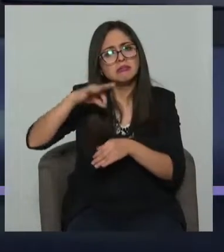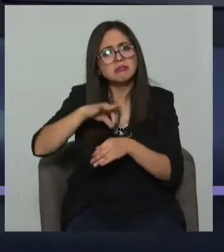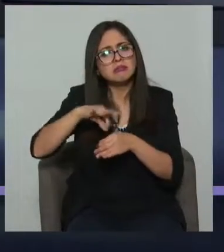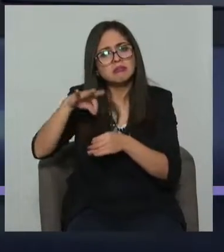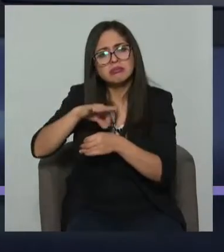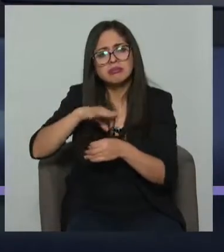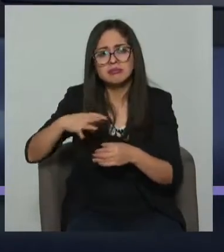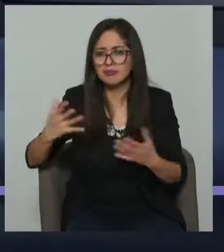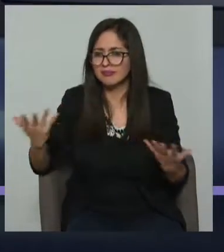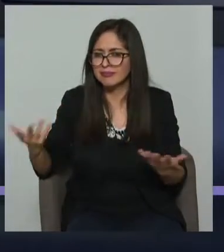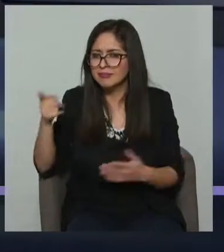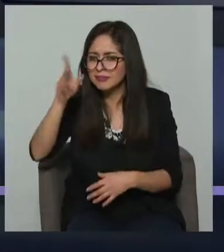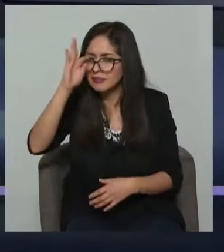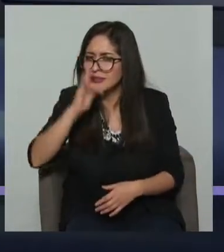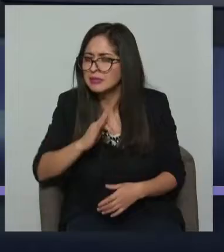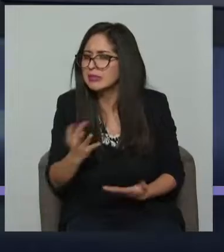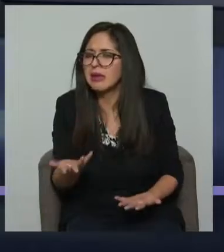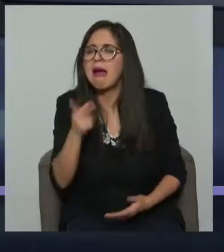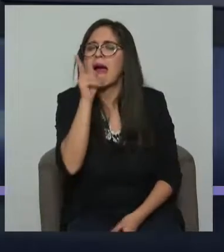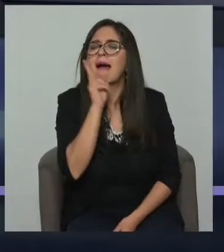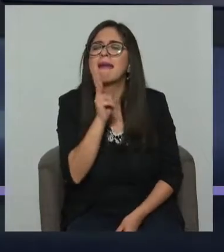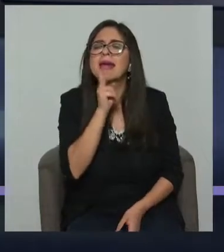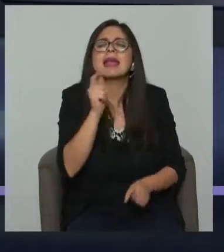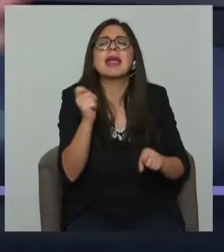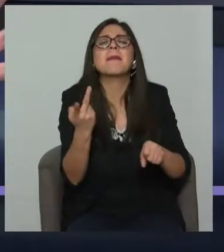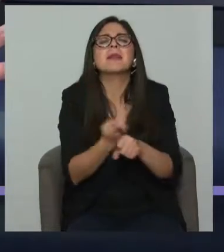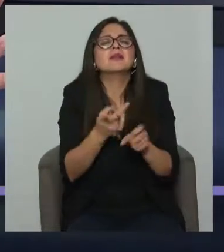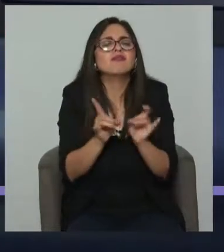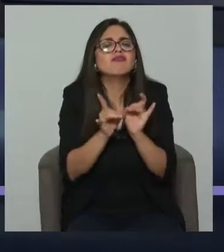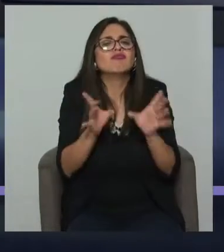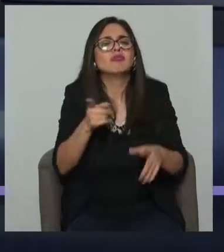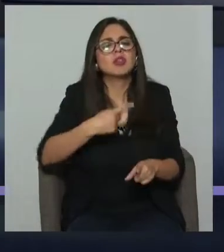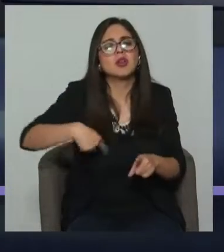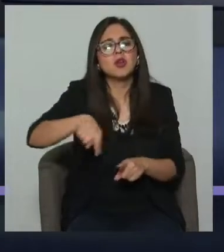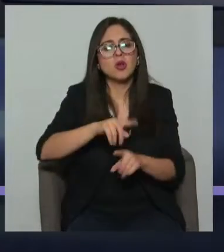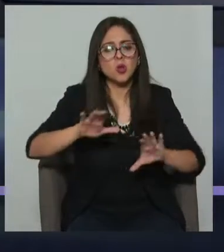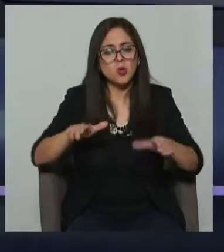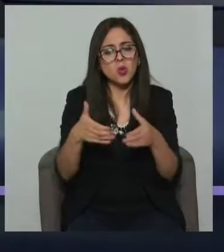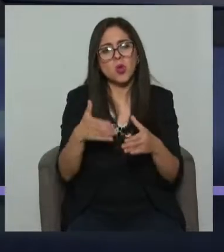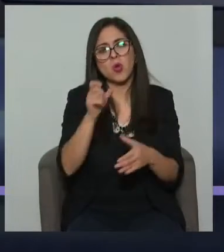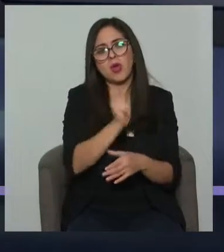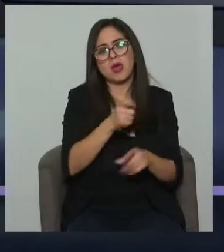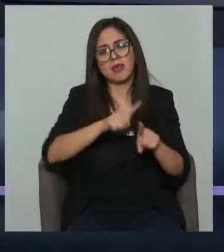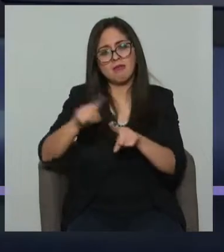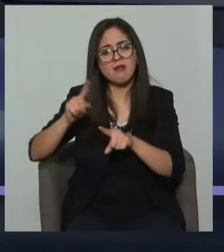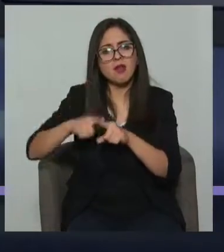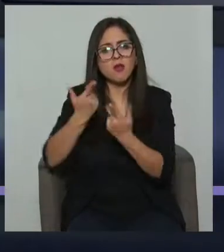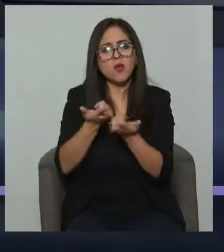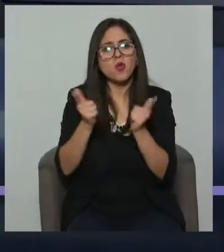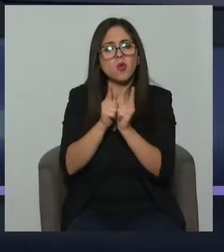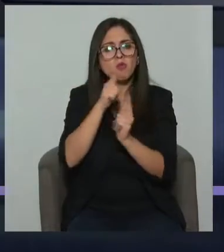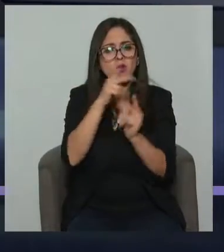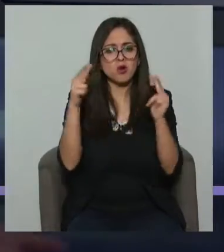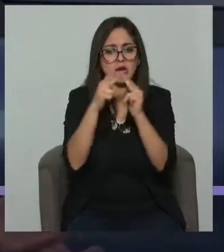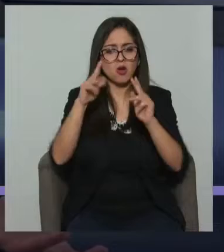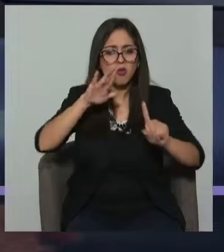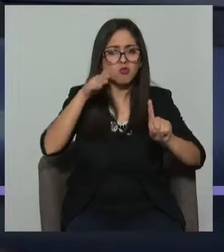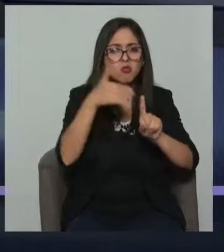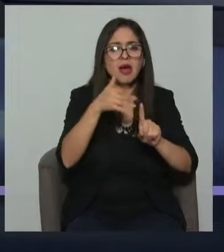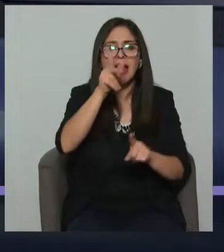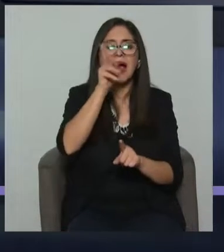que ver qué pasó, qué ocurre y qué ocurre con estas organizaciones religiosas que en lugar de